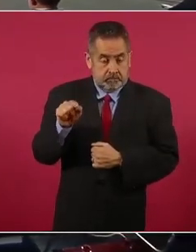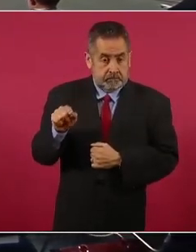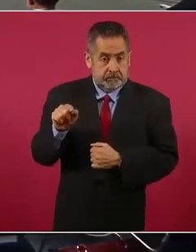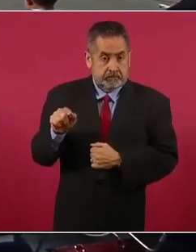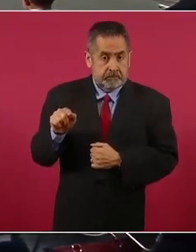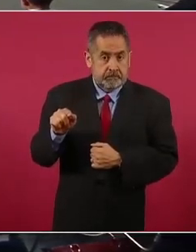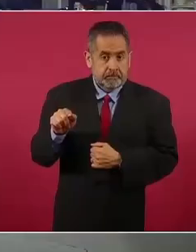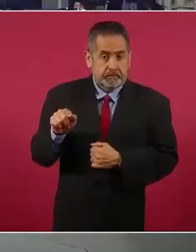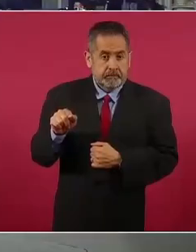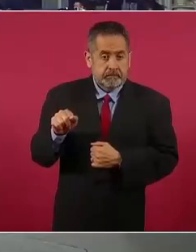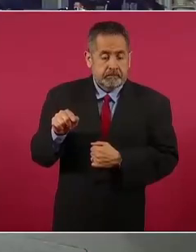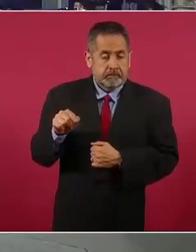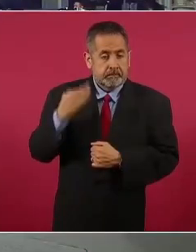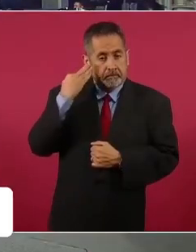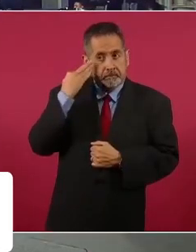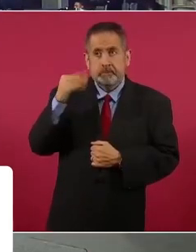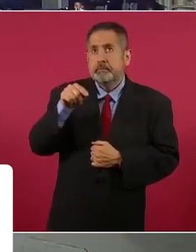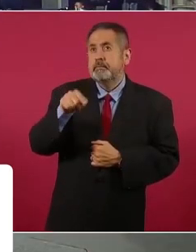cuando